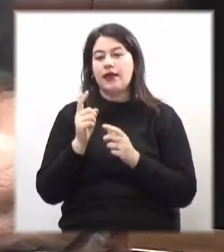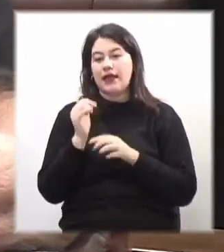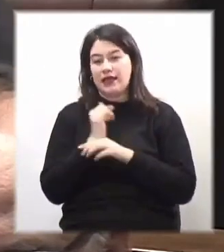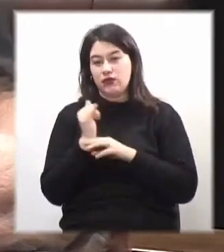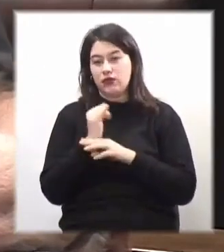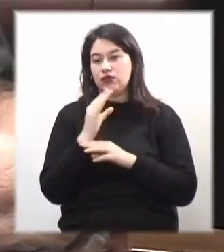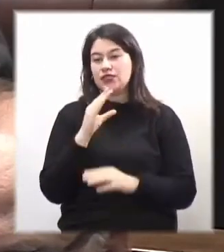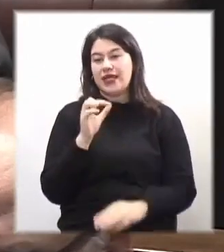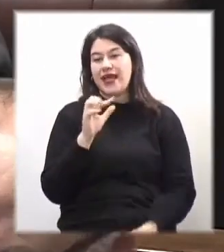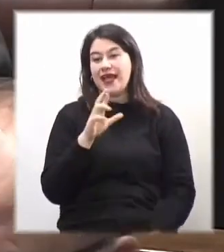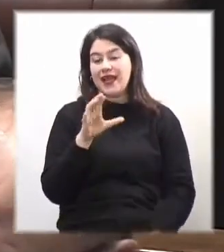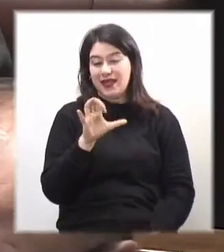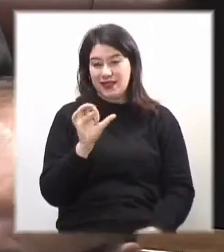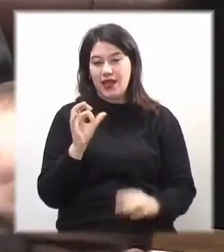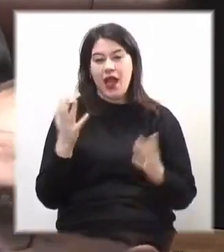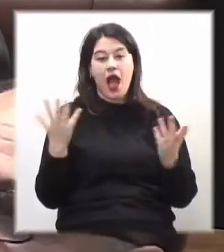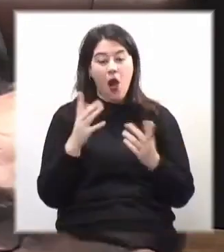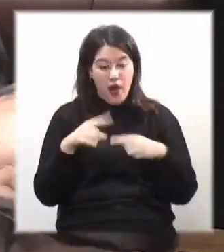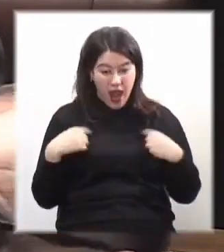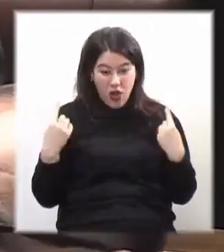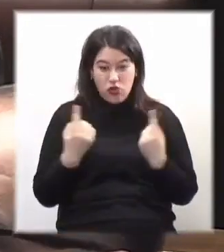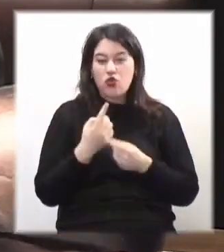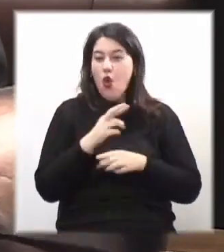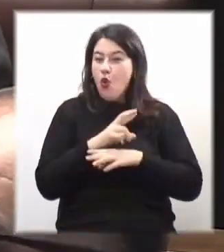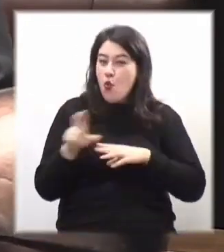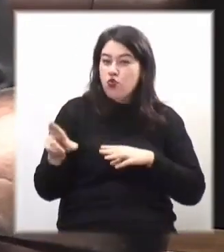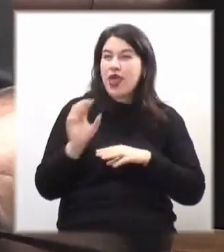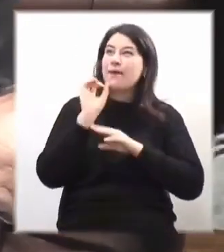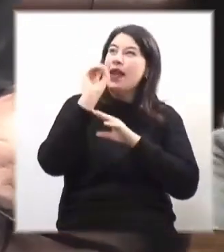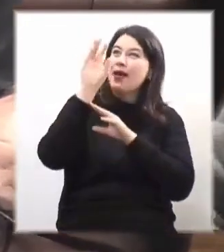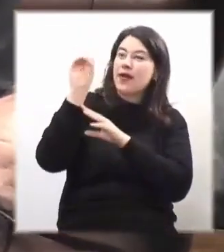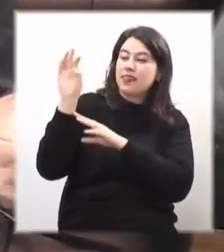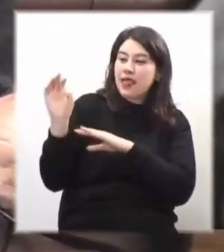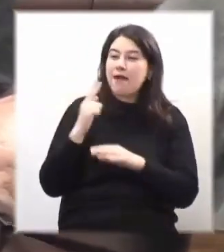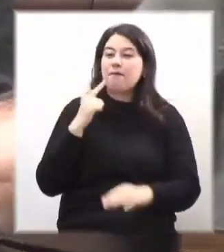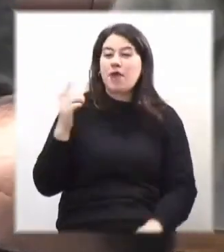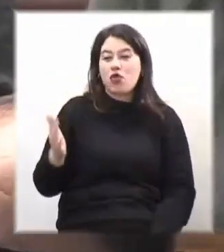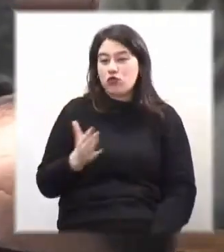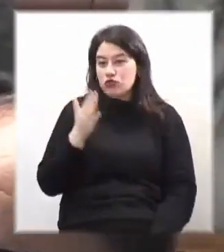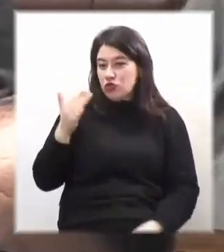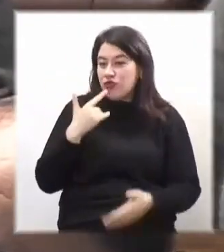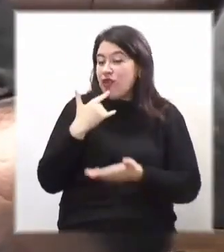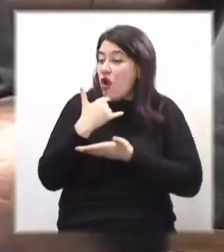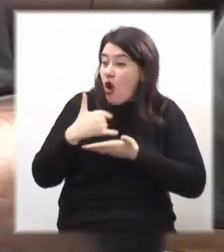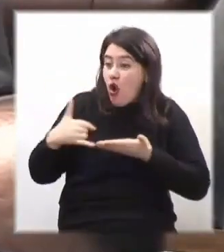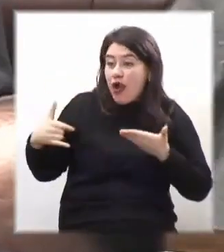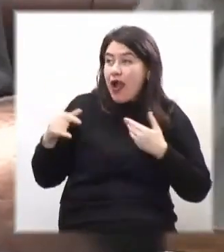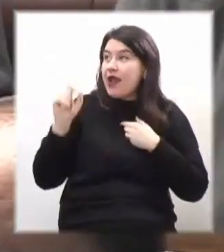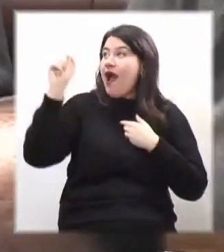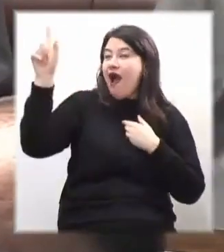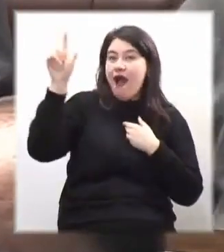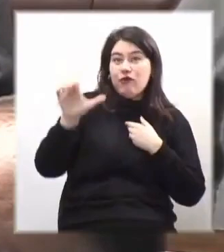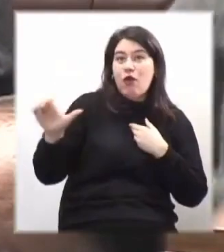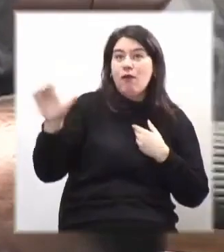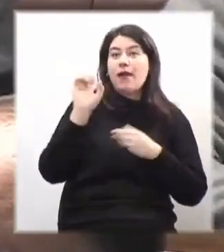ceres que ahora somos una ruta prioritaria de salida de la producción de cocaína hacia Europa